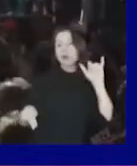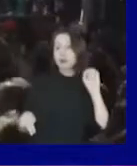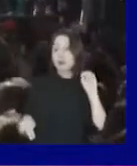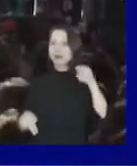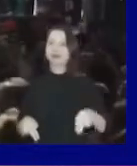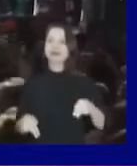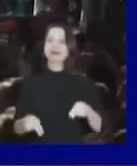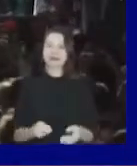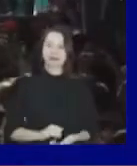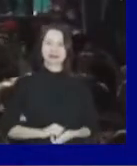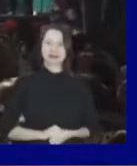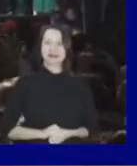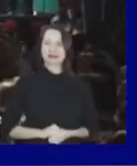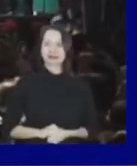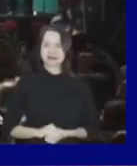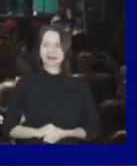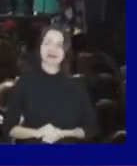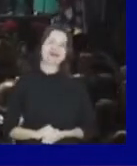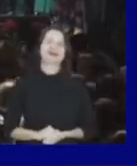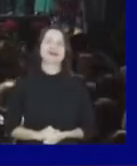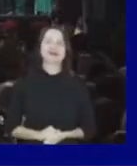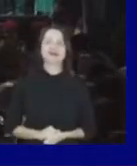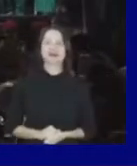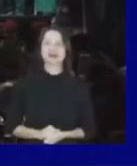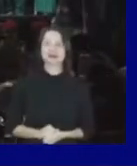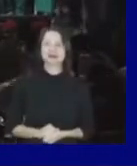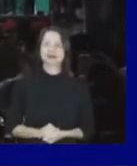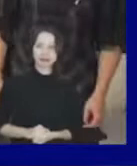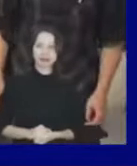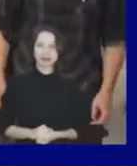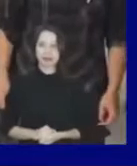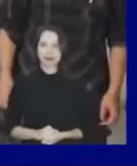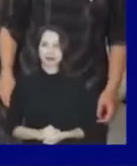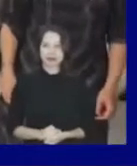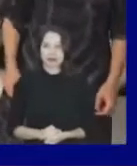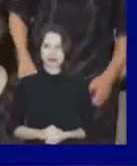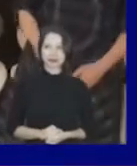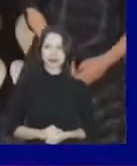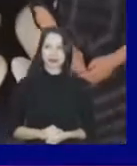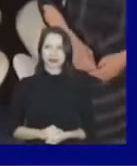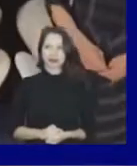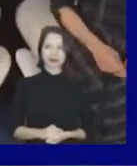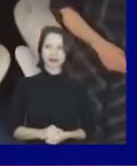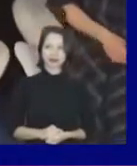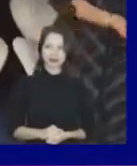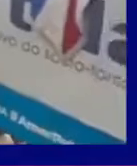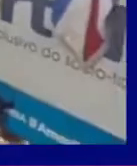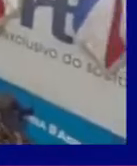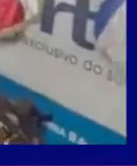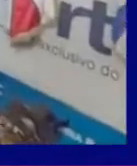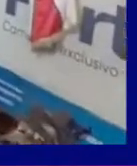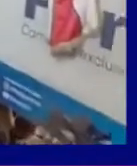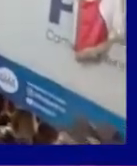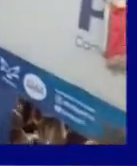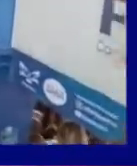de personas pobres, de personas que son acogidas por la iglesia evangélica, porque